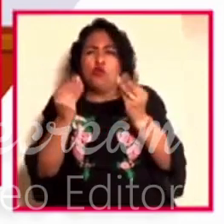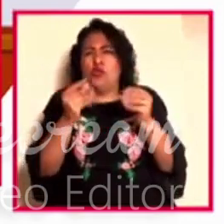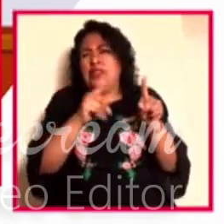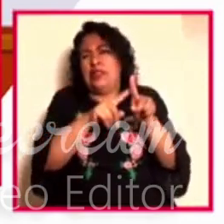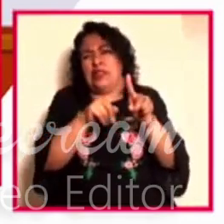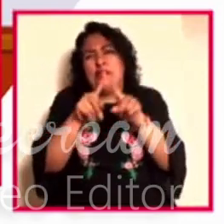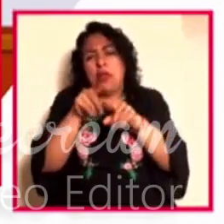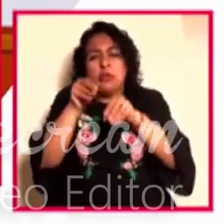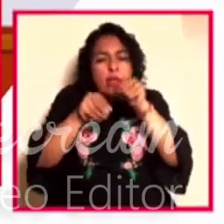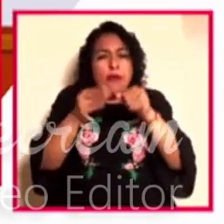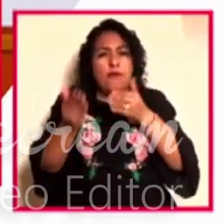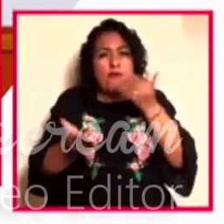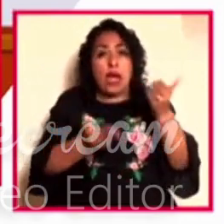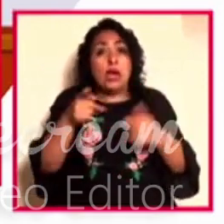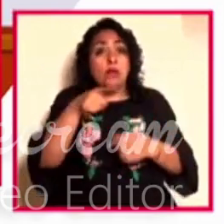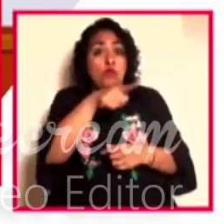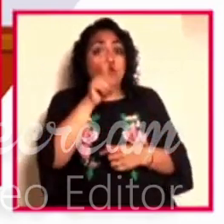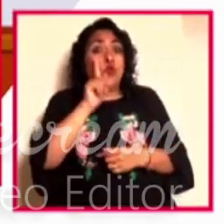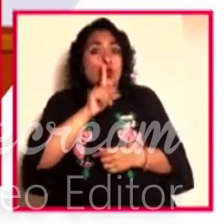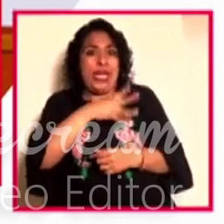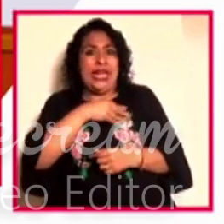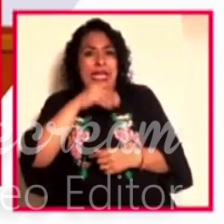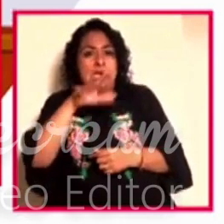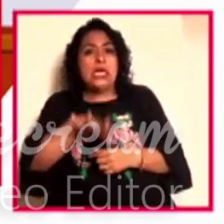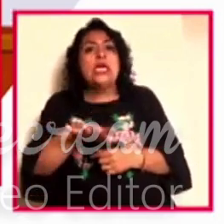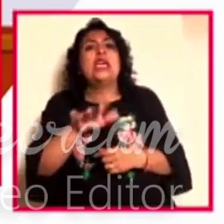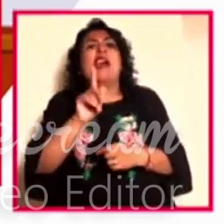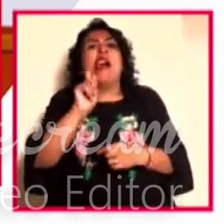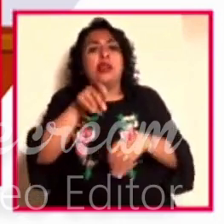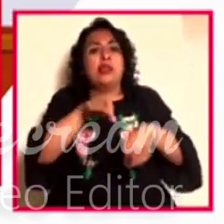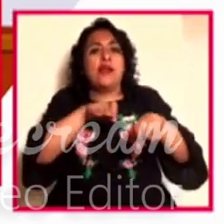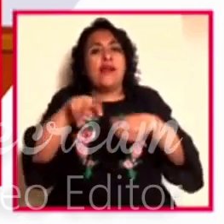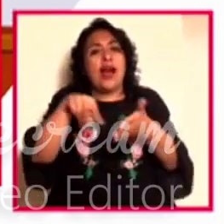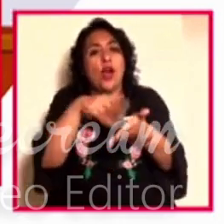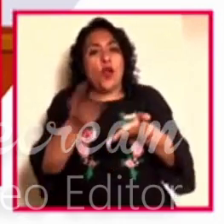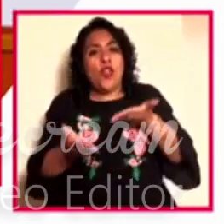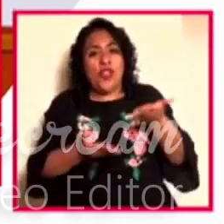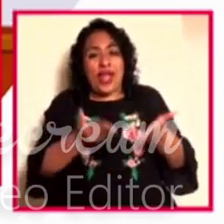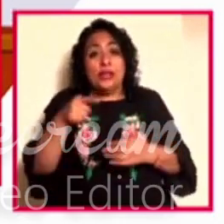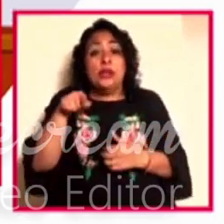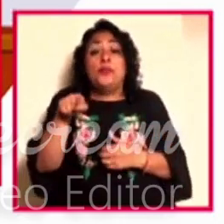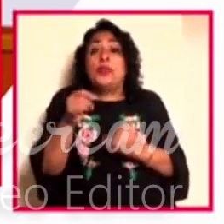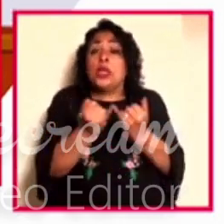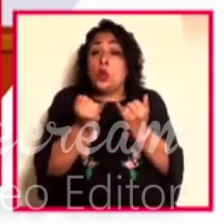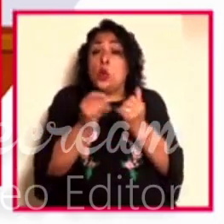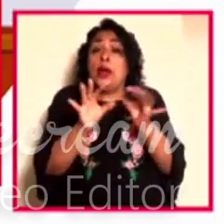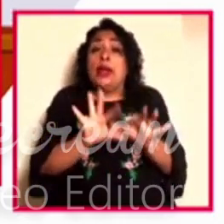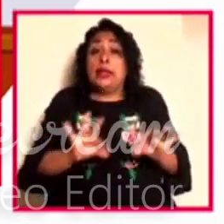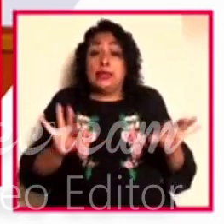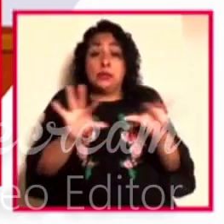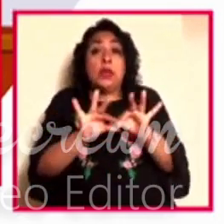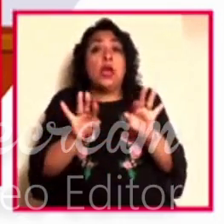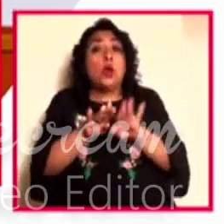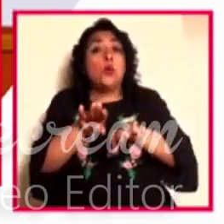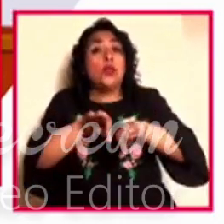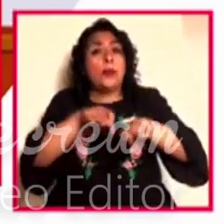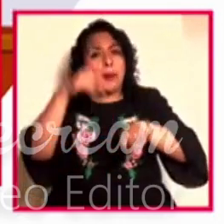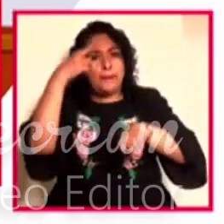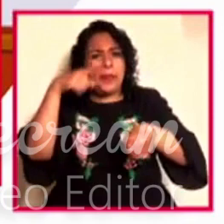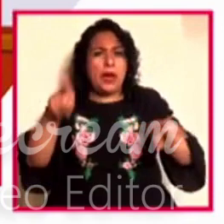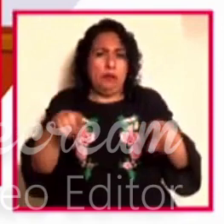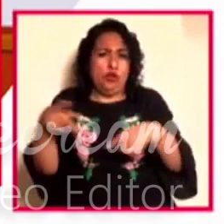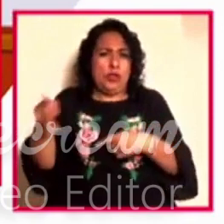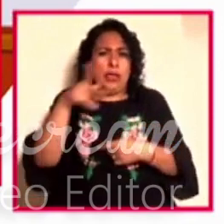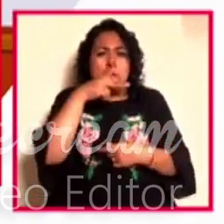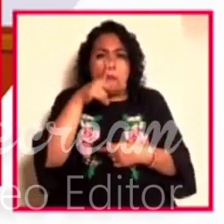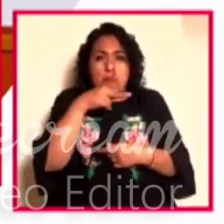coreografías, ya que ella se dedica al mundo de la danza. Pero también destacó y afirmó que se trabaja para que la música de su padre sea